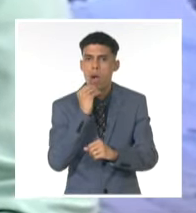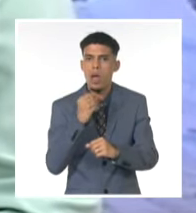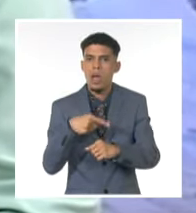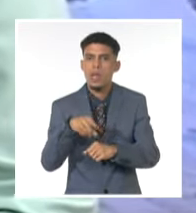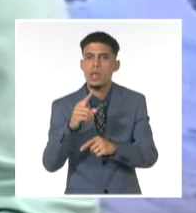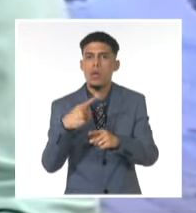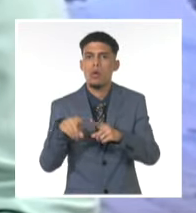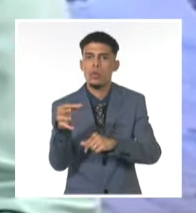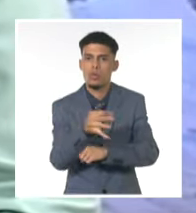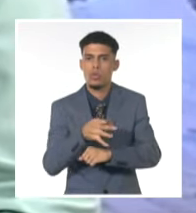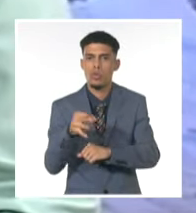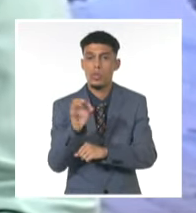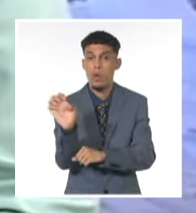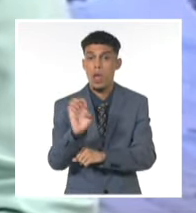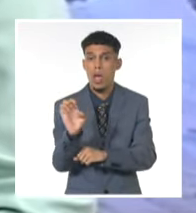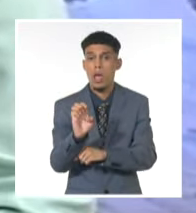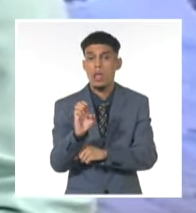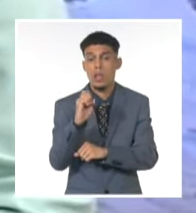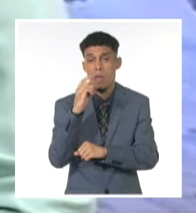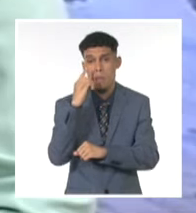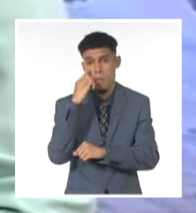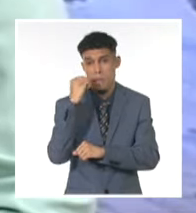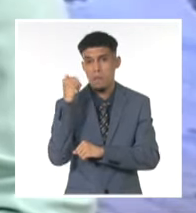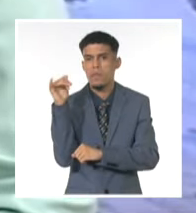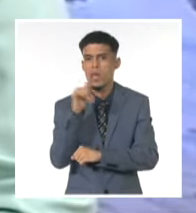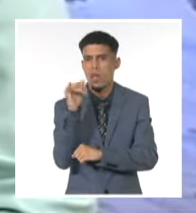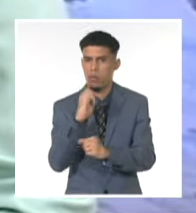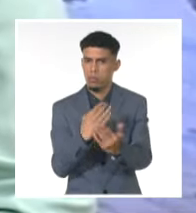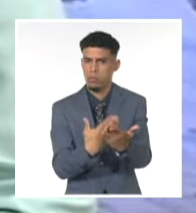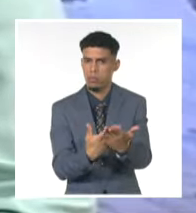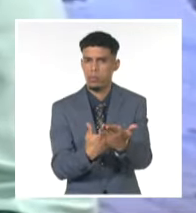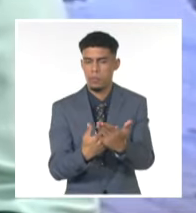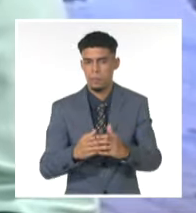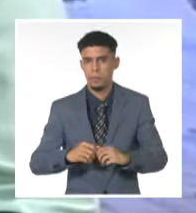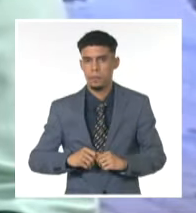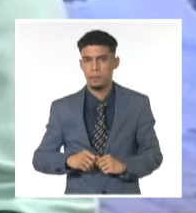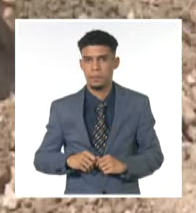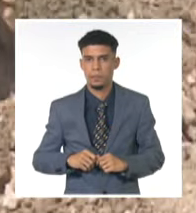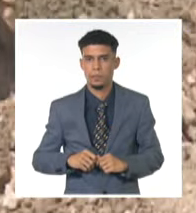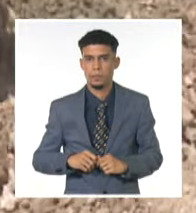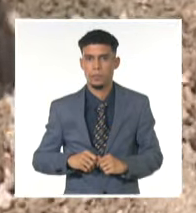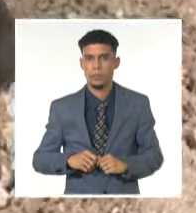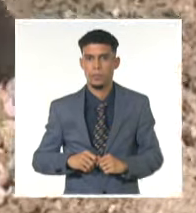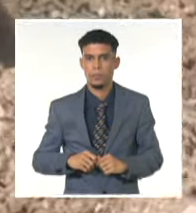del este, trata el siguiente reporte que comparte con nosotros el periodista Isaac García Cárdenas.